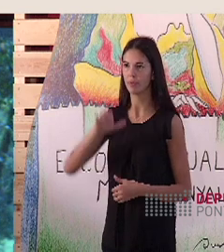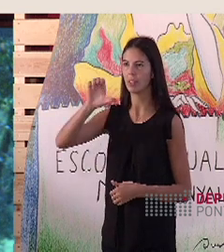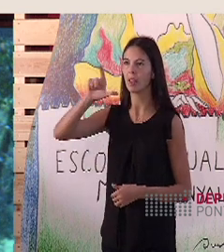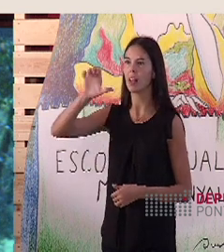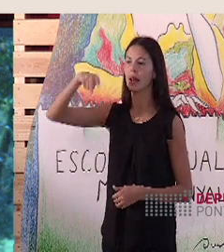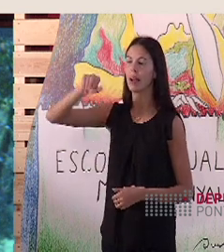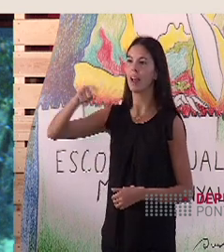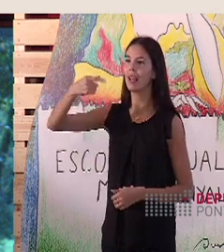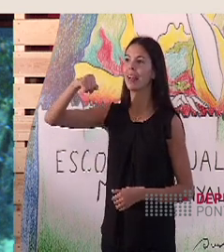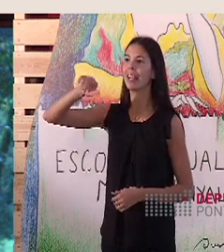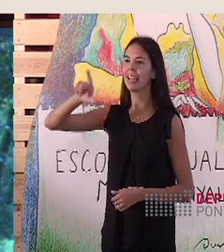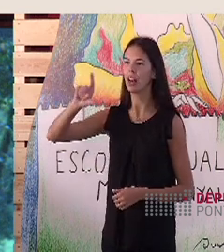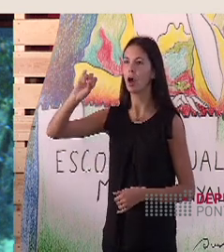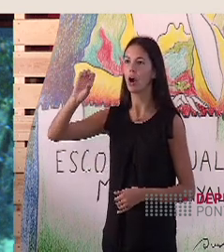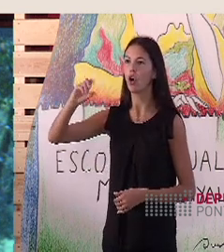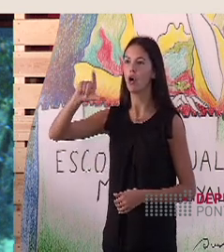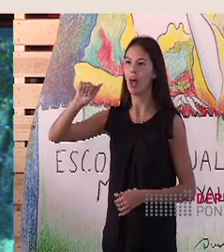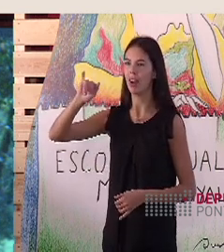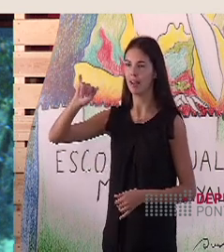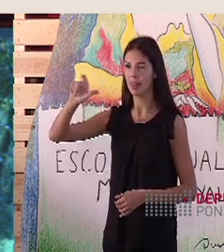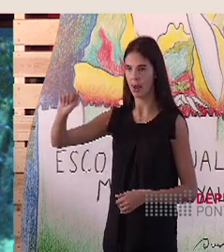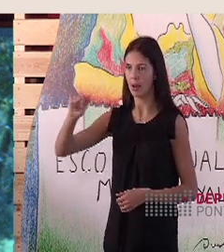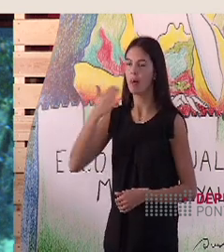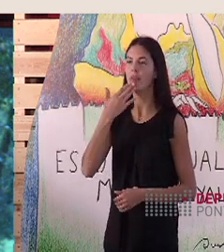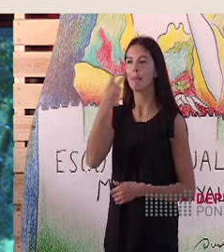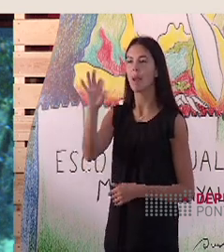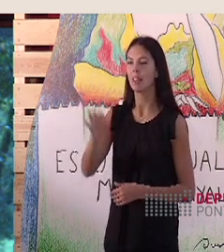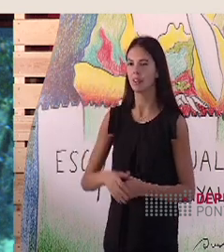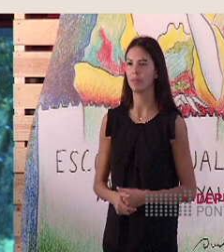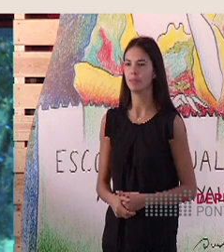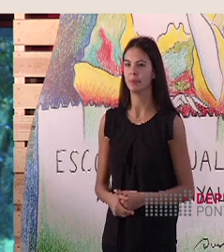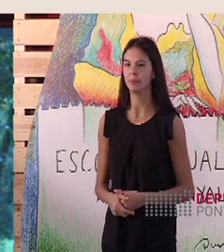Elena Gil Olaya, 20 anos.